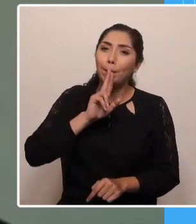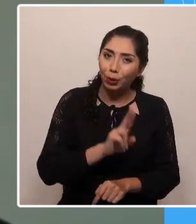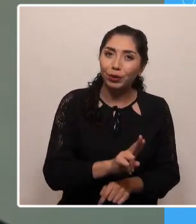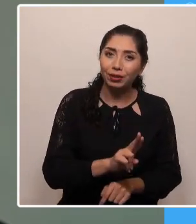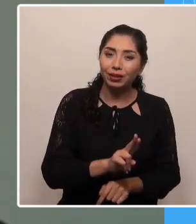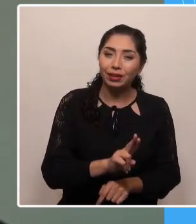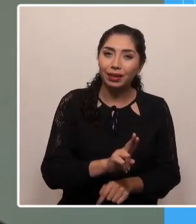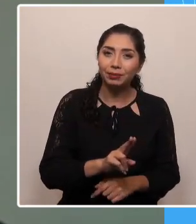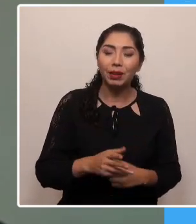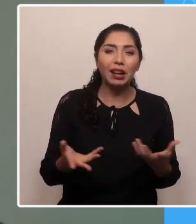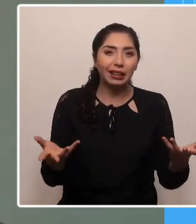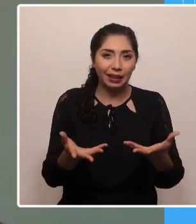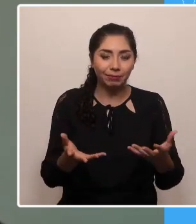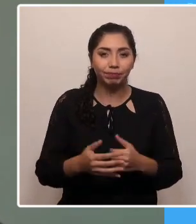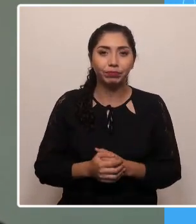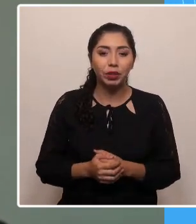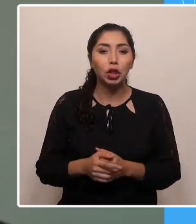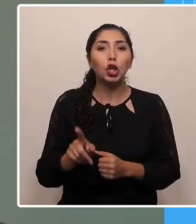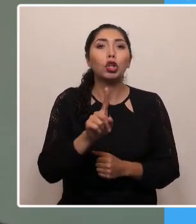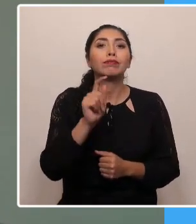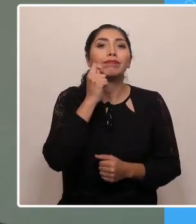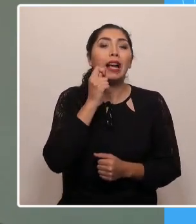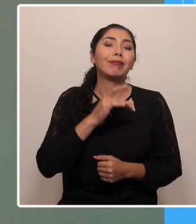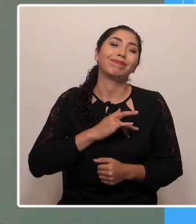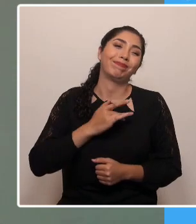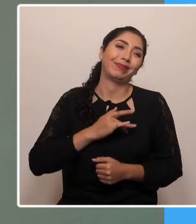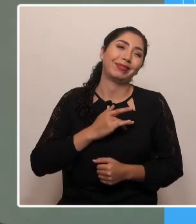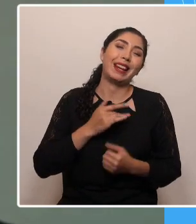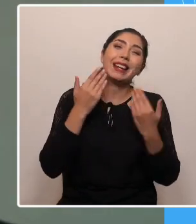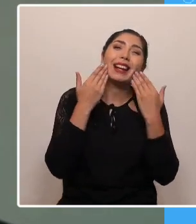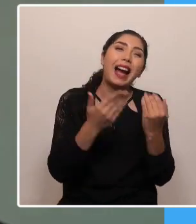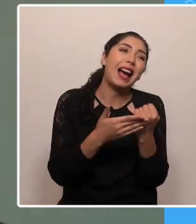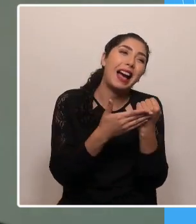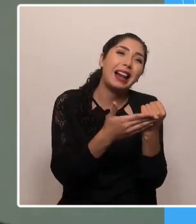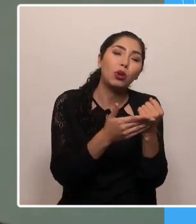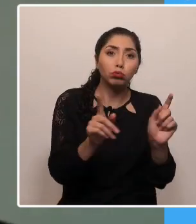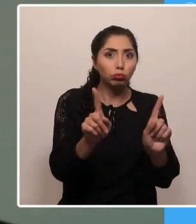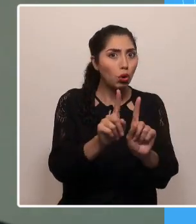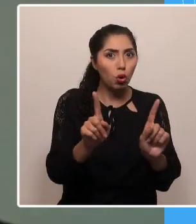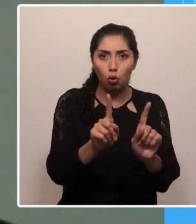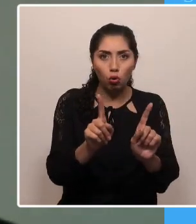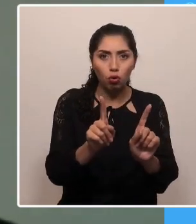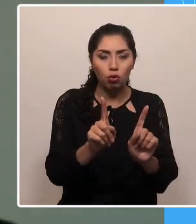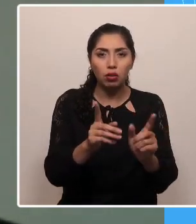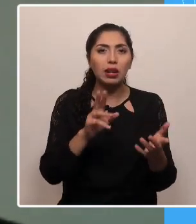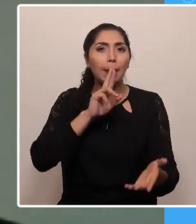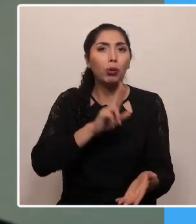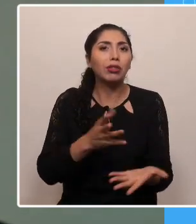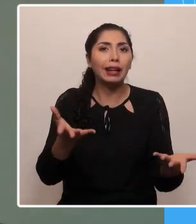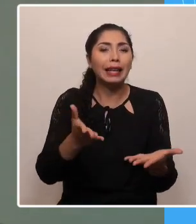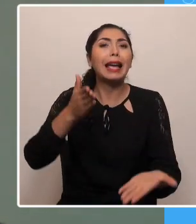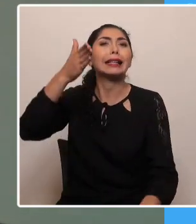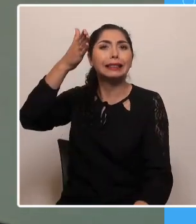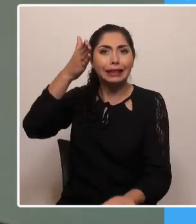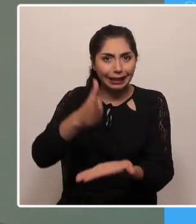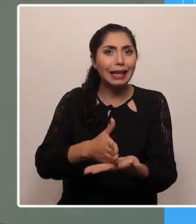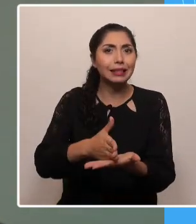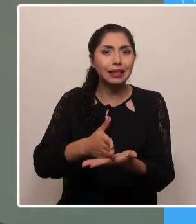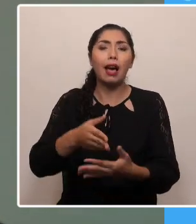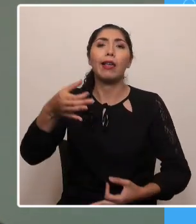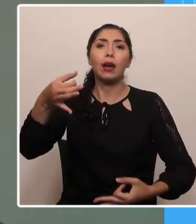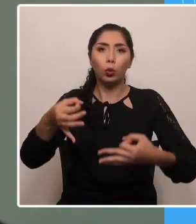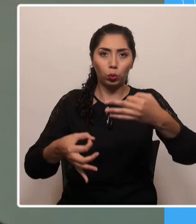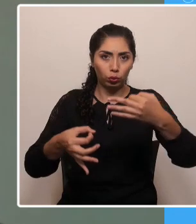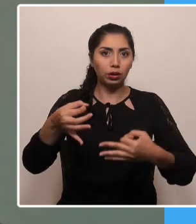la lógica de los regalos y las dádivas, sino a exigencias de la justicia